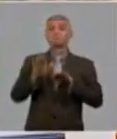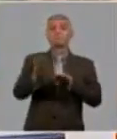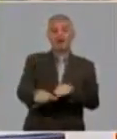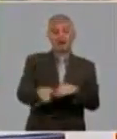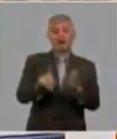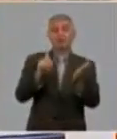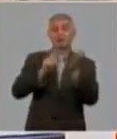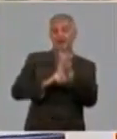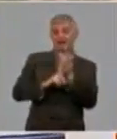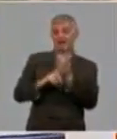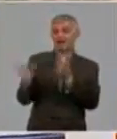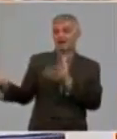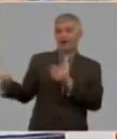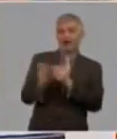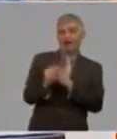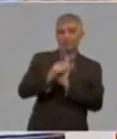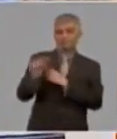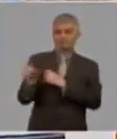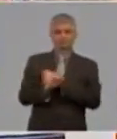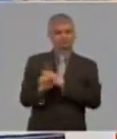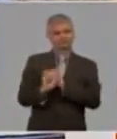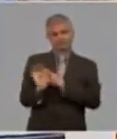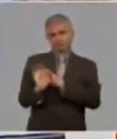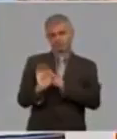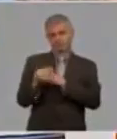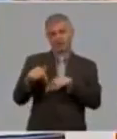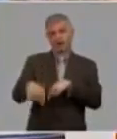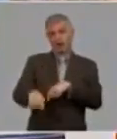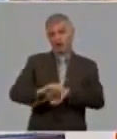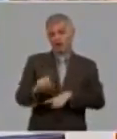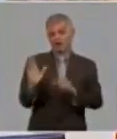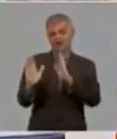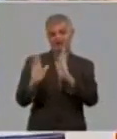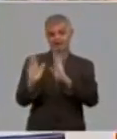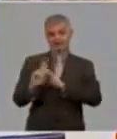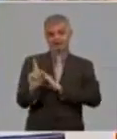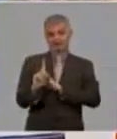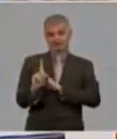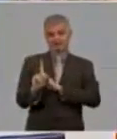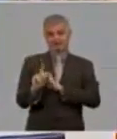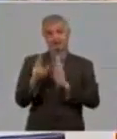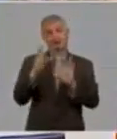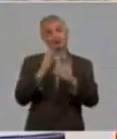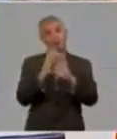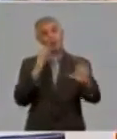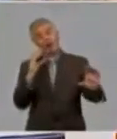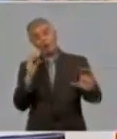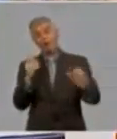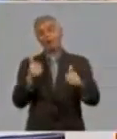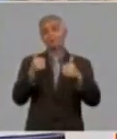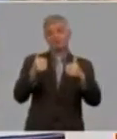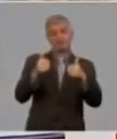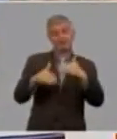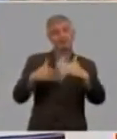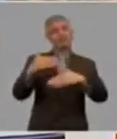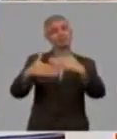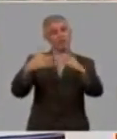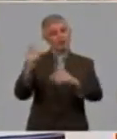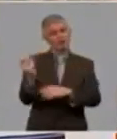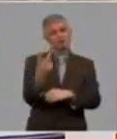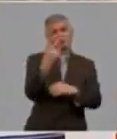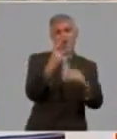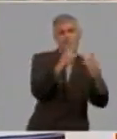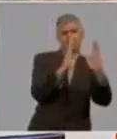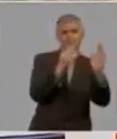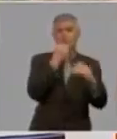vamos a estar concentrados con los inspectores y todo en garantizar que los ómnibus circulen bien y entonces más adelante seguimos con lo demás. Se mantienen